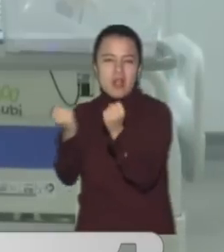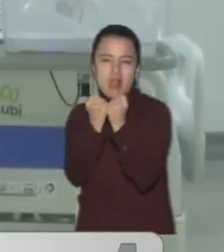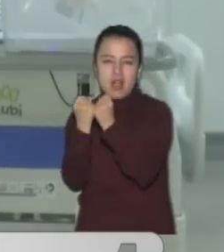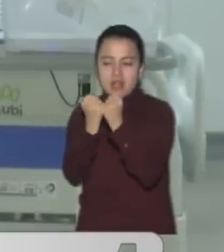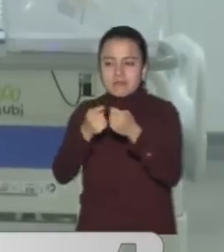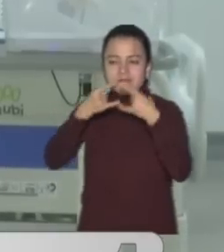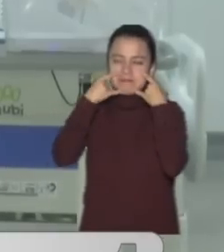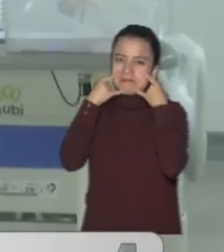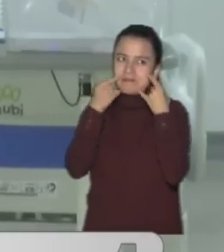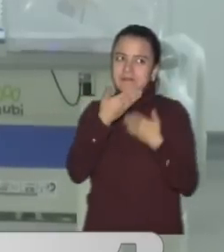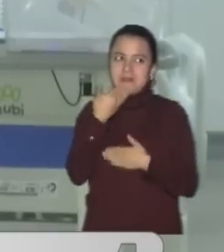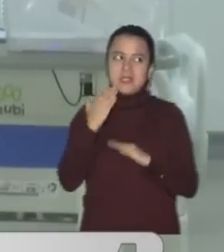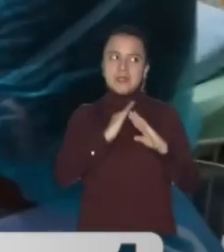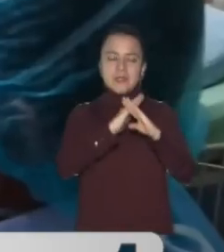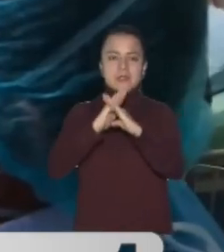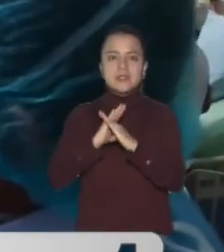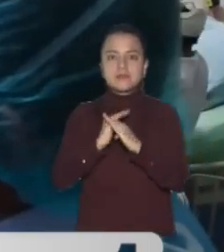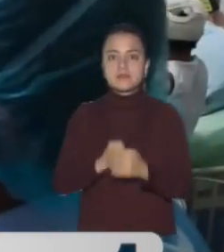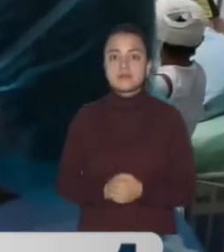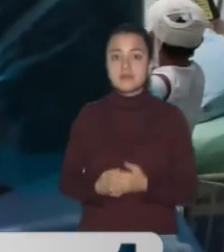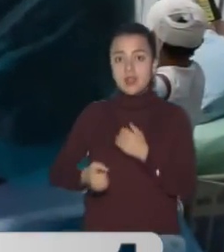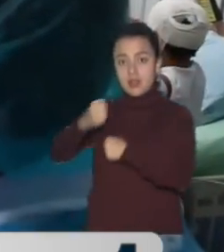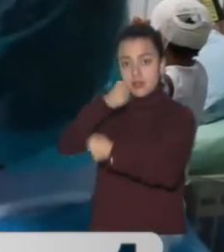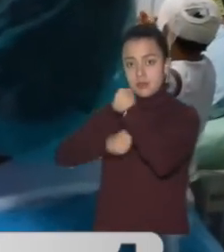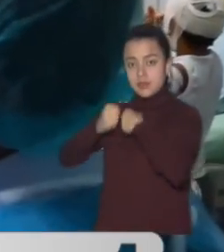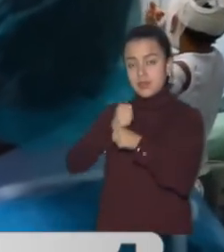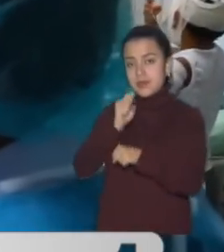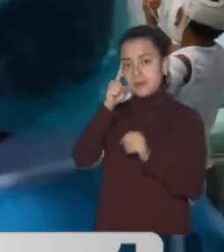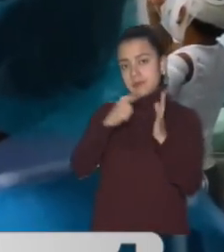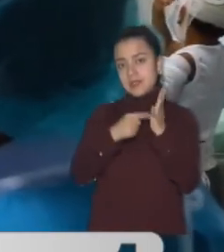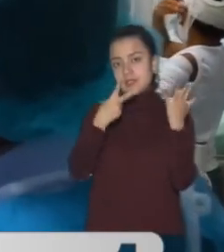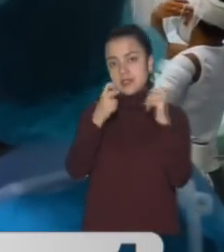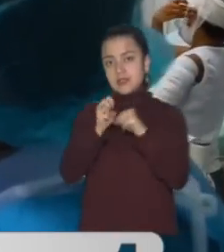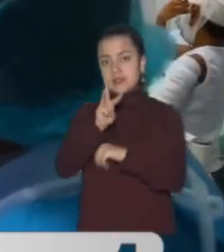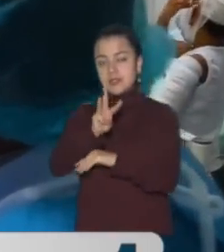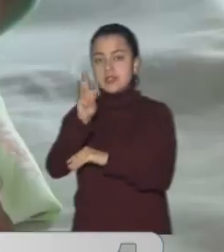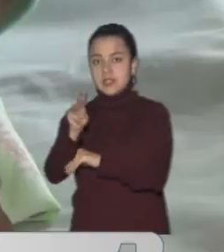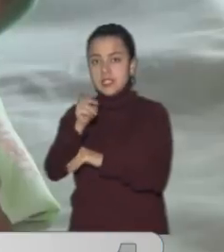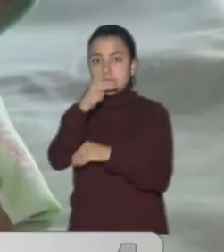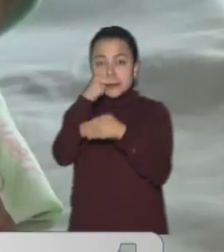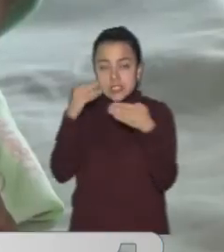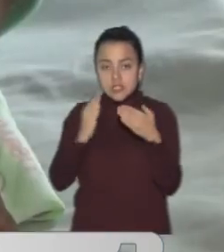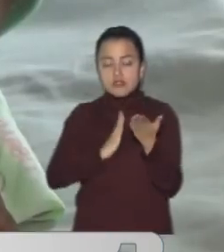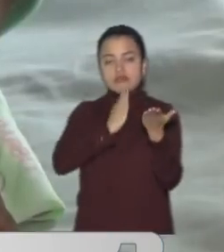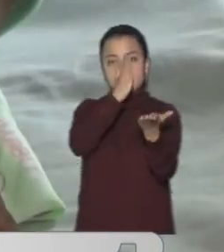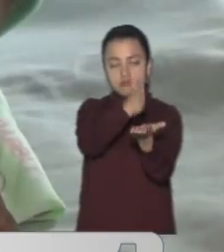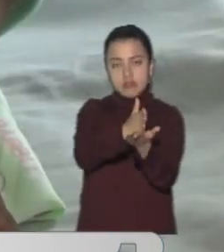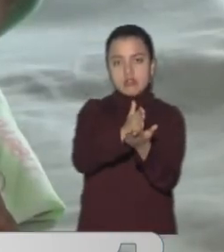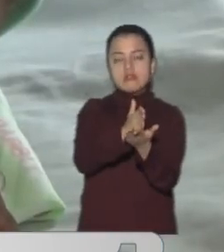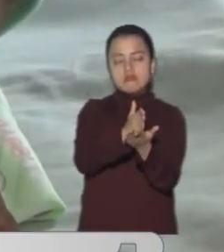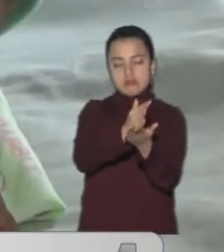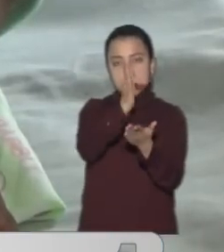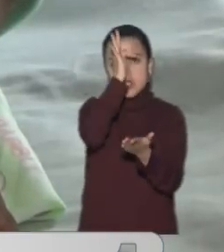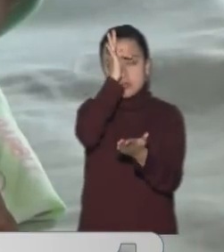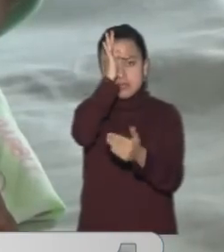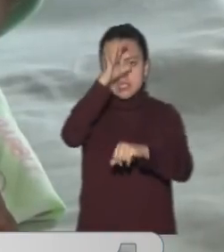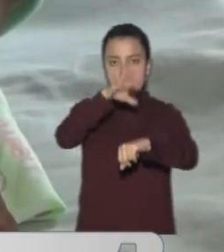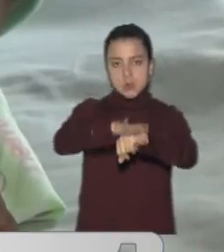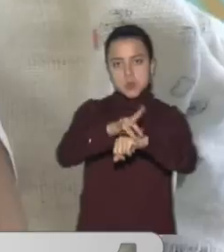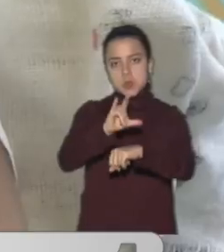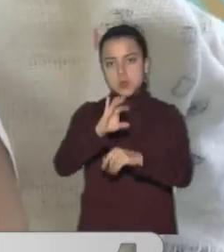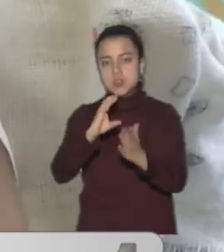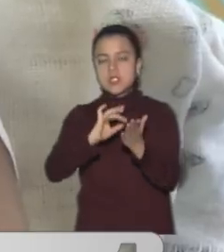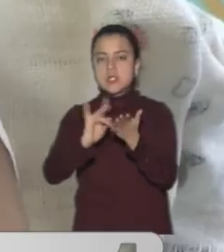de Salud, en lo corrido del año, 1.736 niños menores de 5 años llegaron hasta una UCI de la ciudad por complicaciones